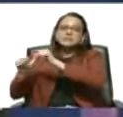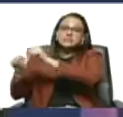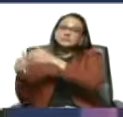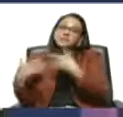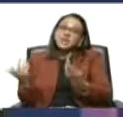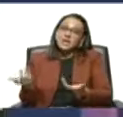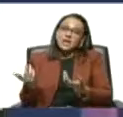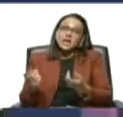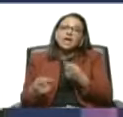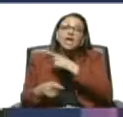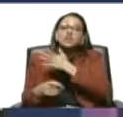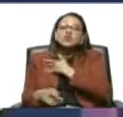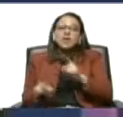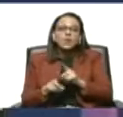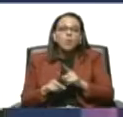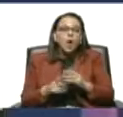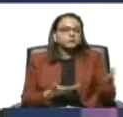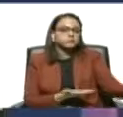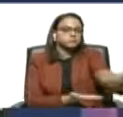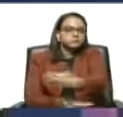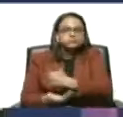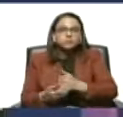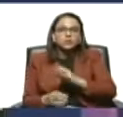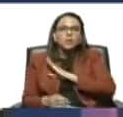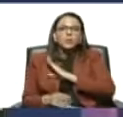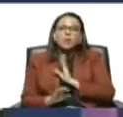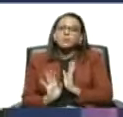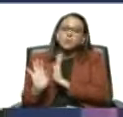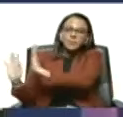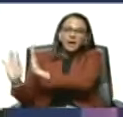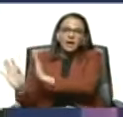e ilegítima de nuestros recursos.